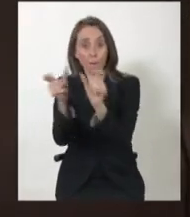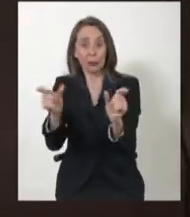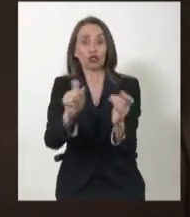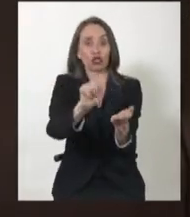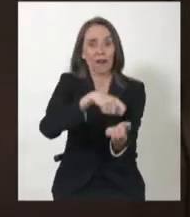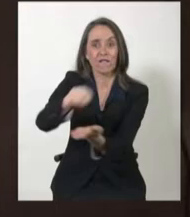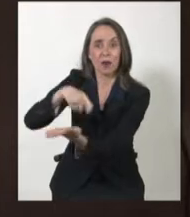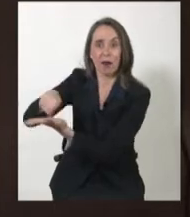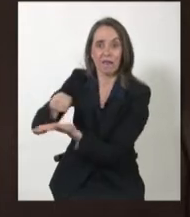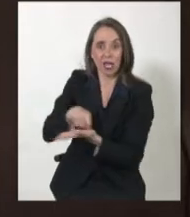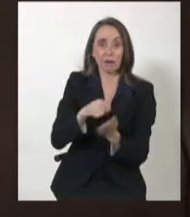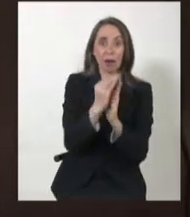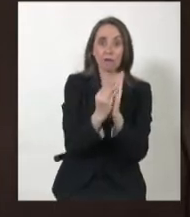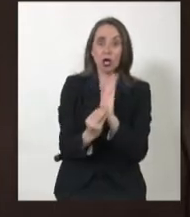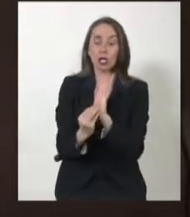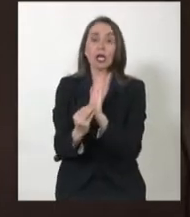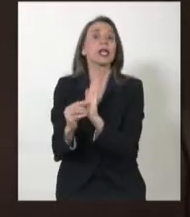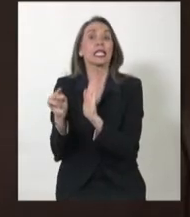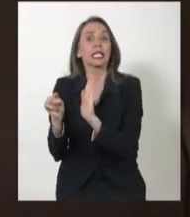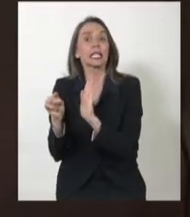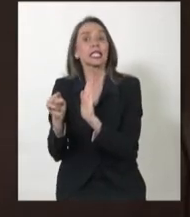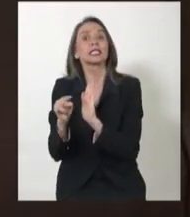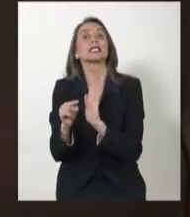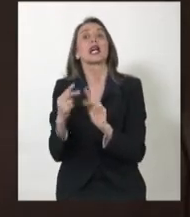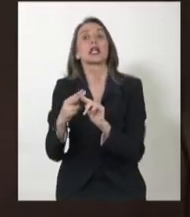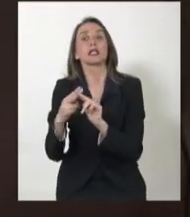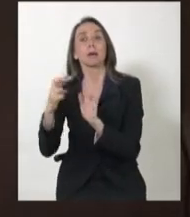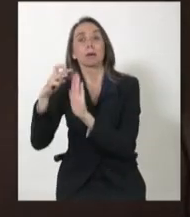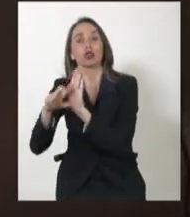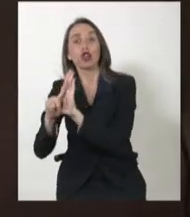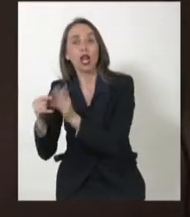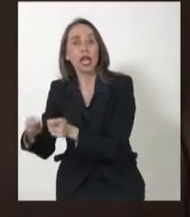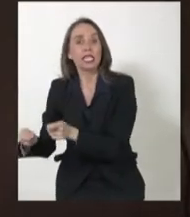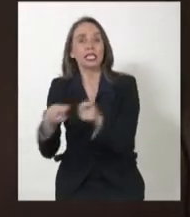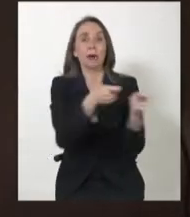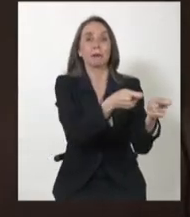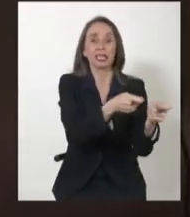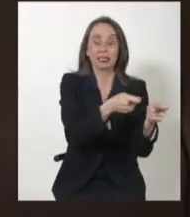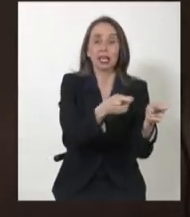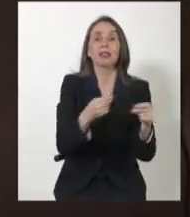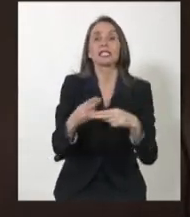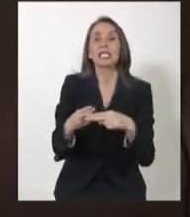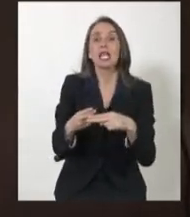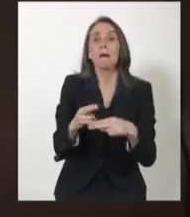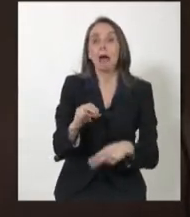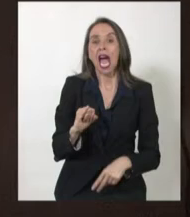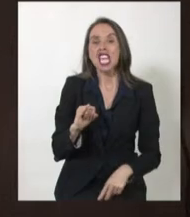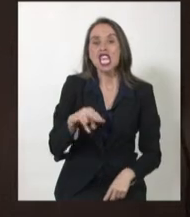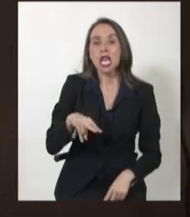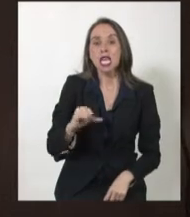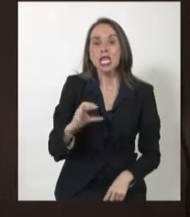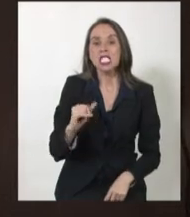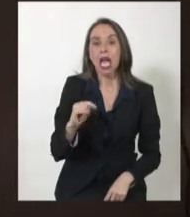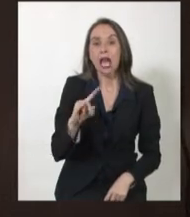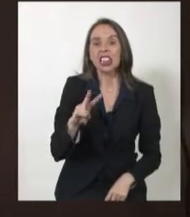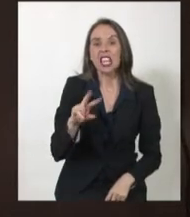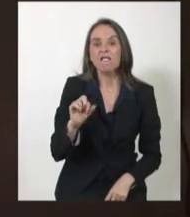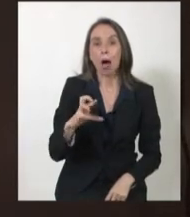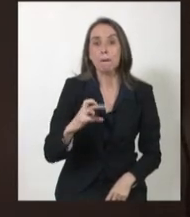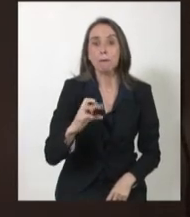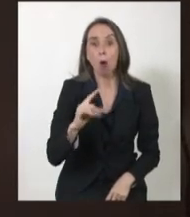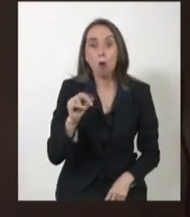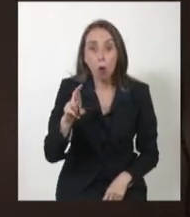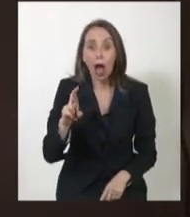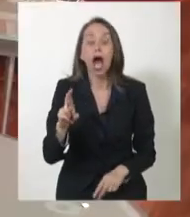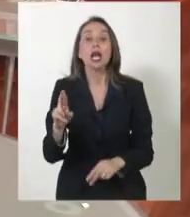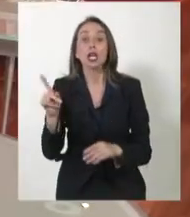firmas determinado y se presenta un proyecto que puede incluso ser articulado. Y el Congreso entonces